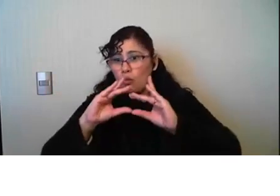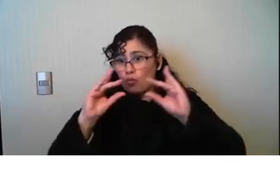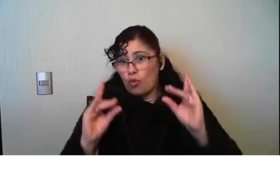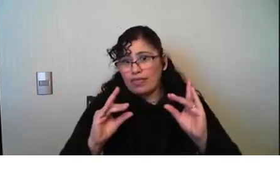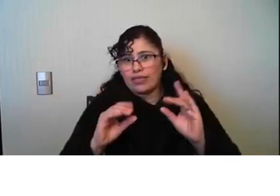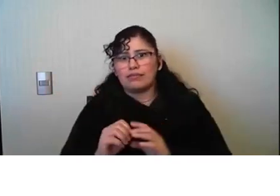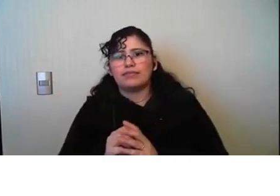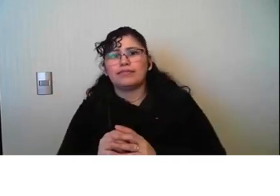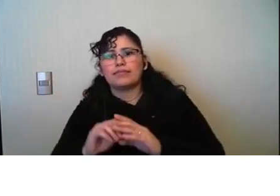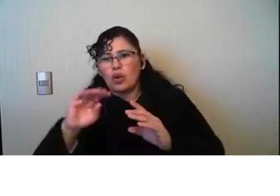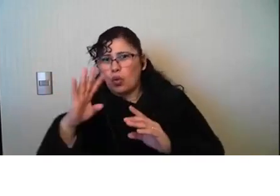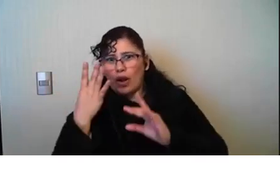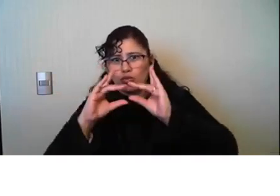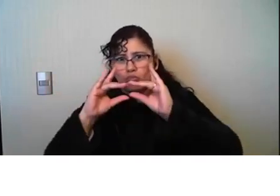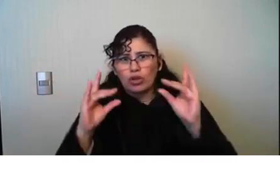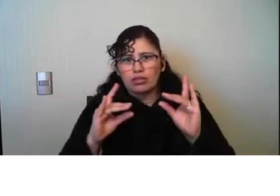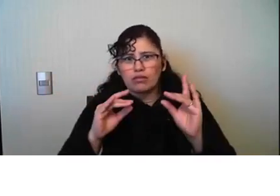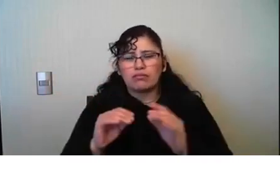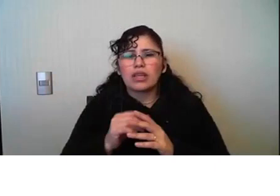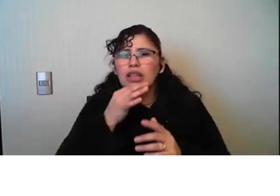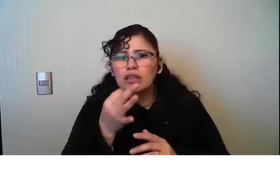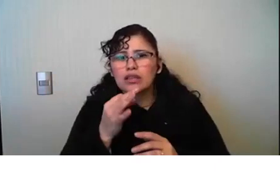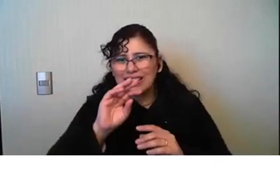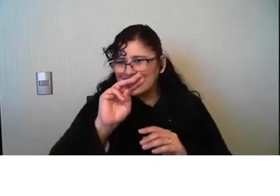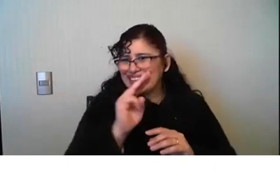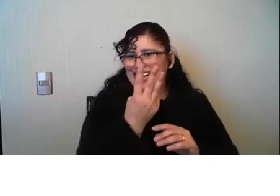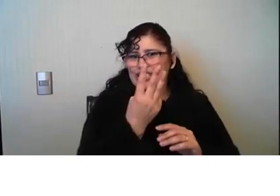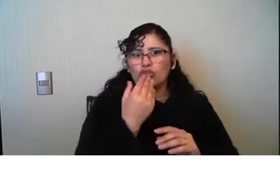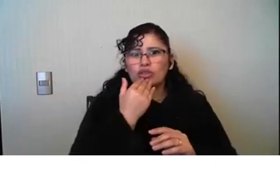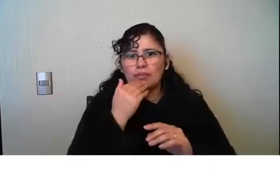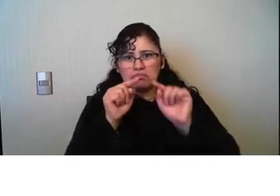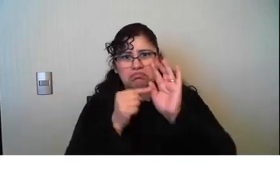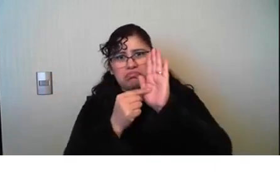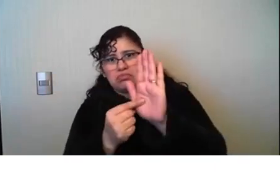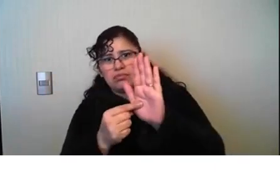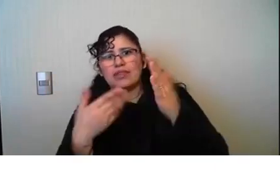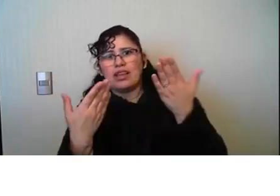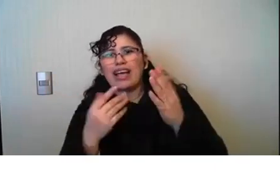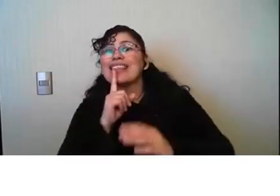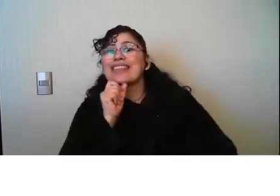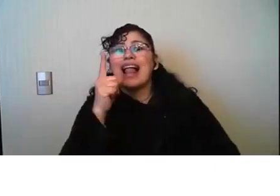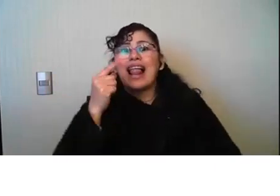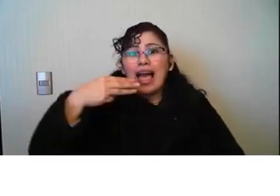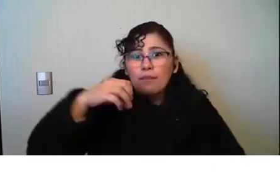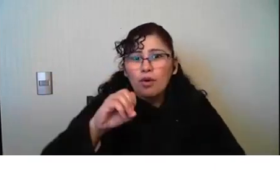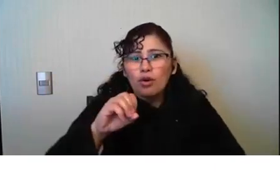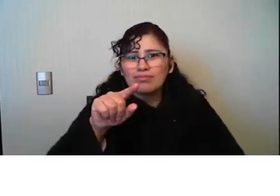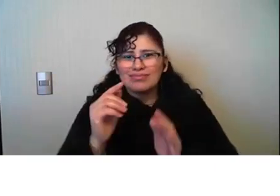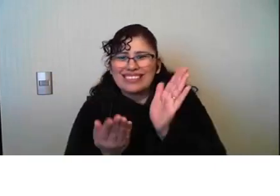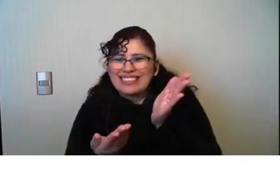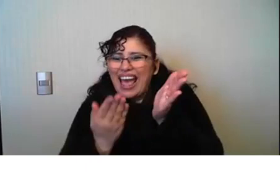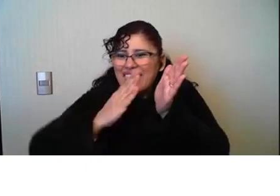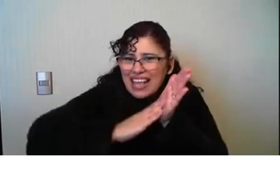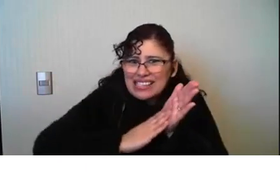cuarto y esto que formaría parte del tercero. En las paredes está entonces el tálamo, ahí está la adherencia intertalámica, y aquí